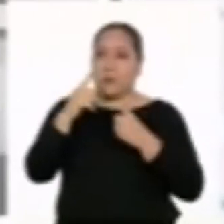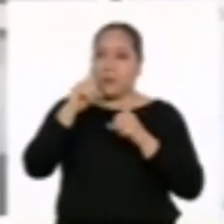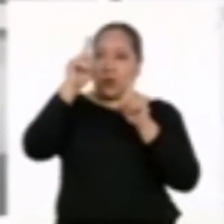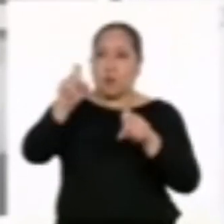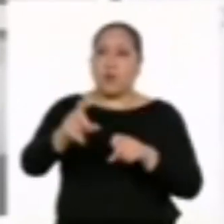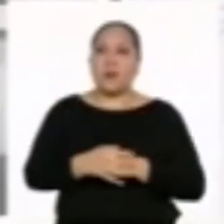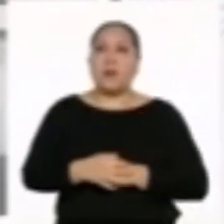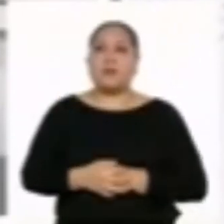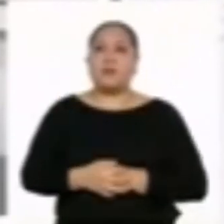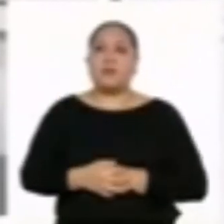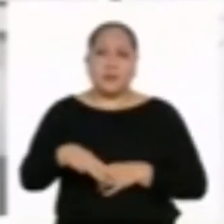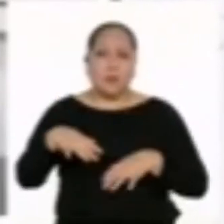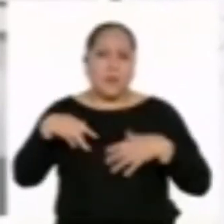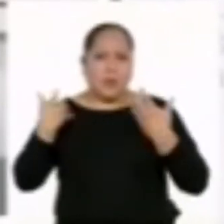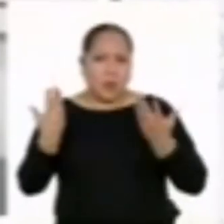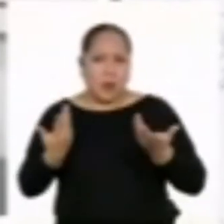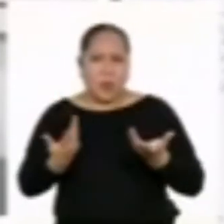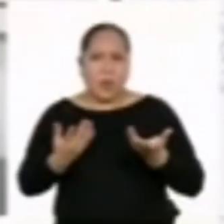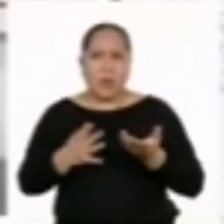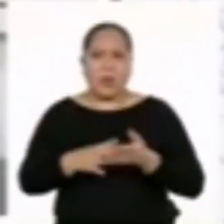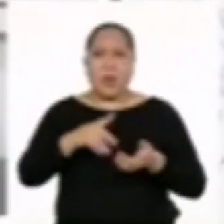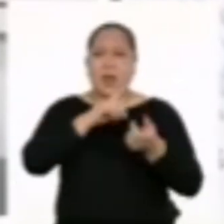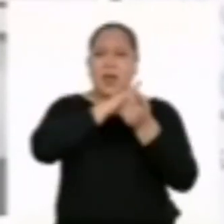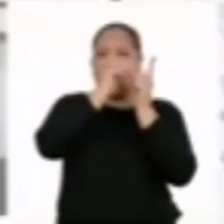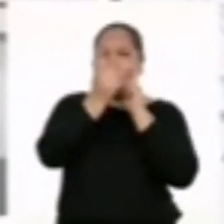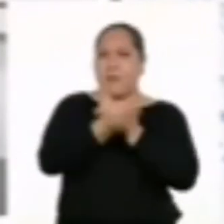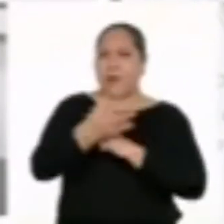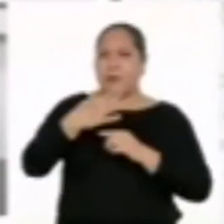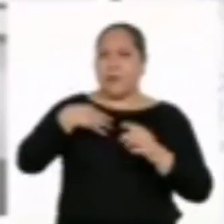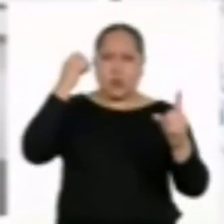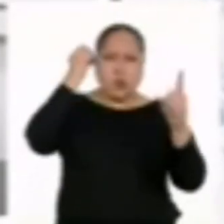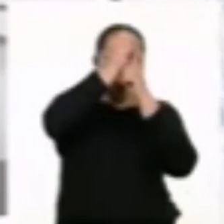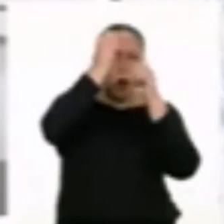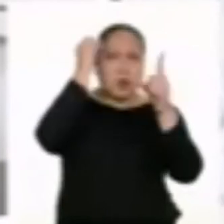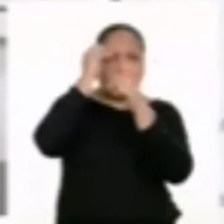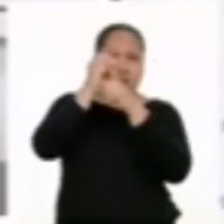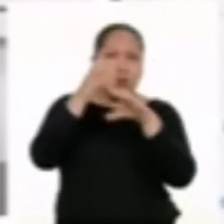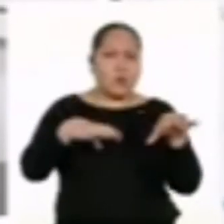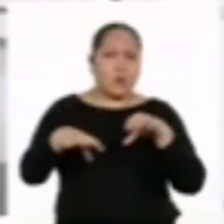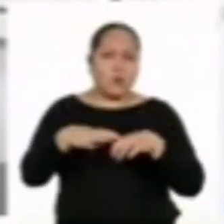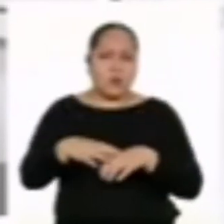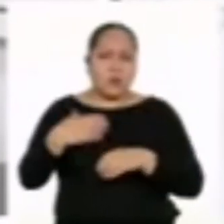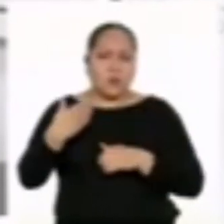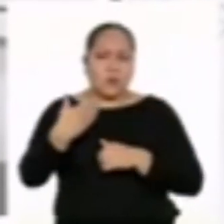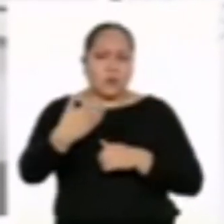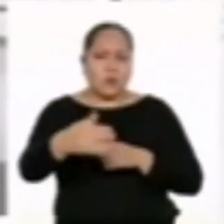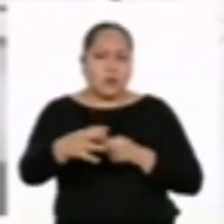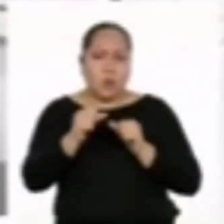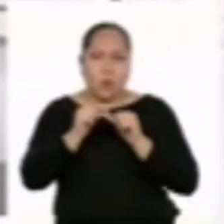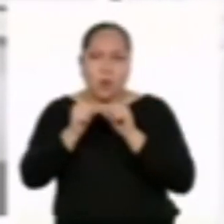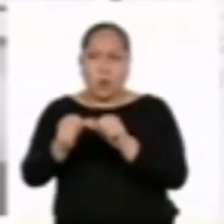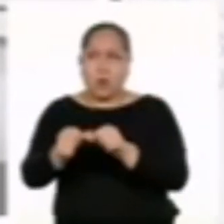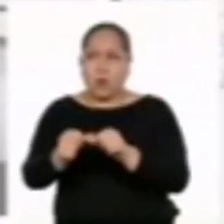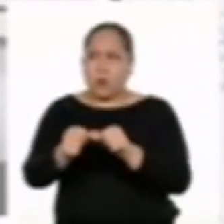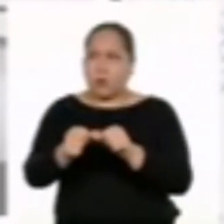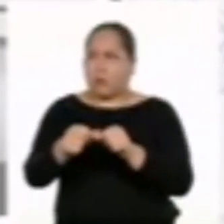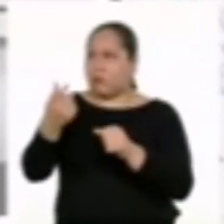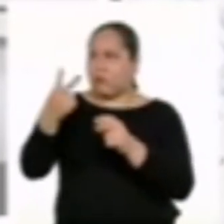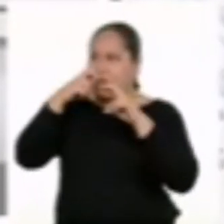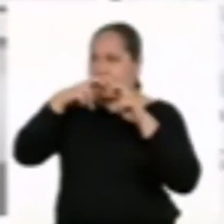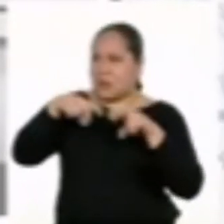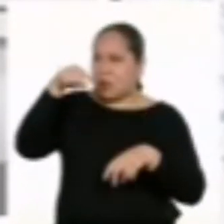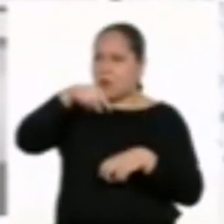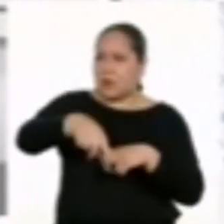¿Es posible modificar mis objetivos o acciones mientras investigo sobre el problema que estoy